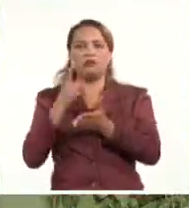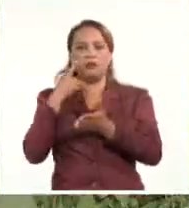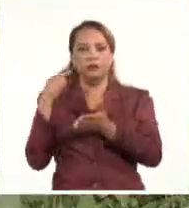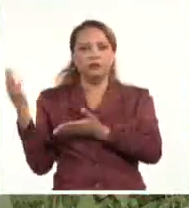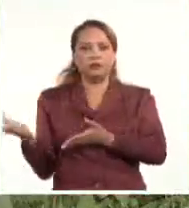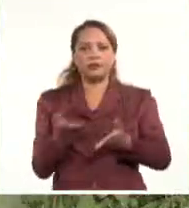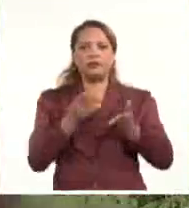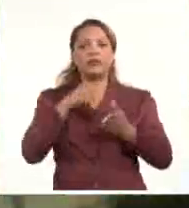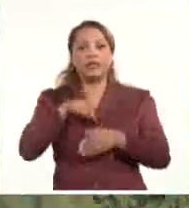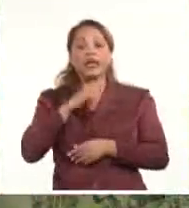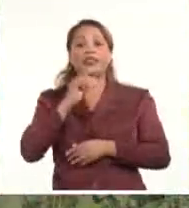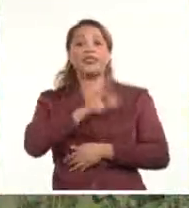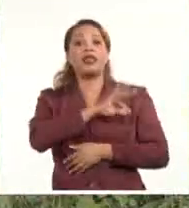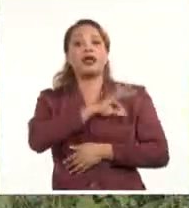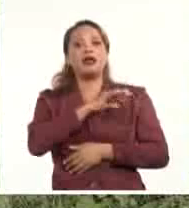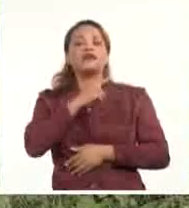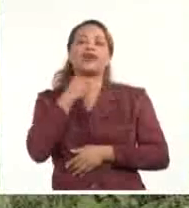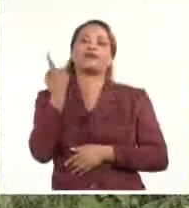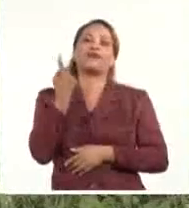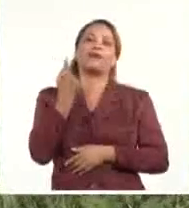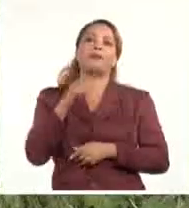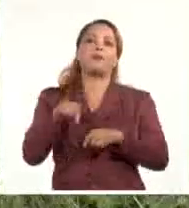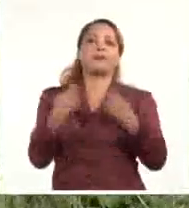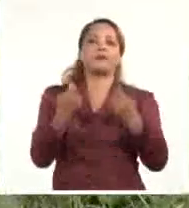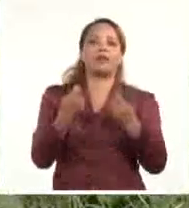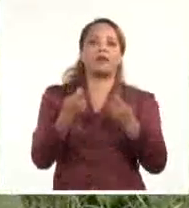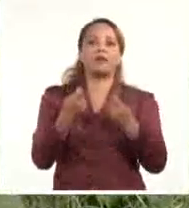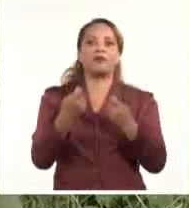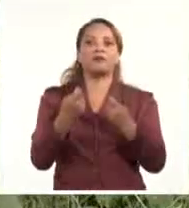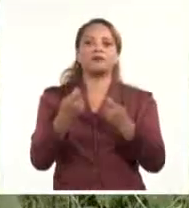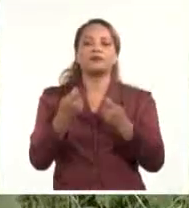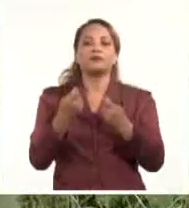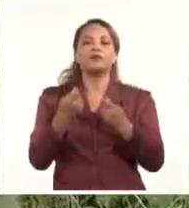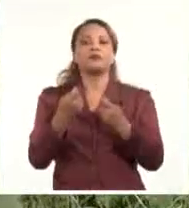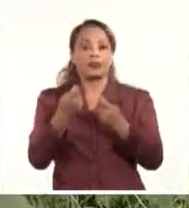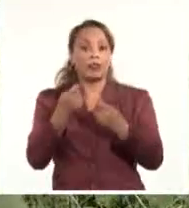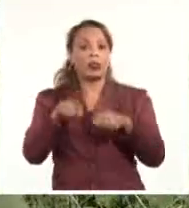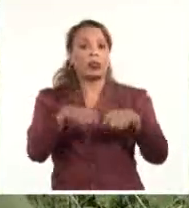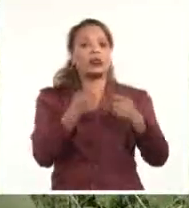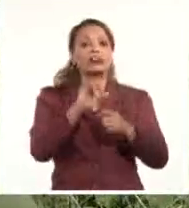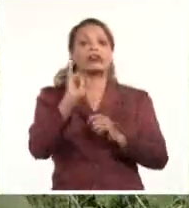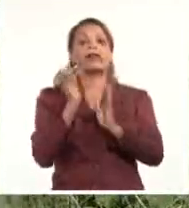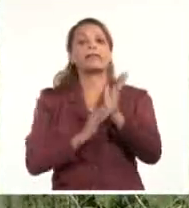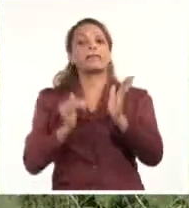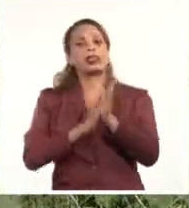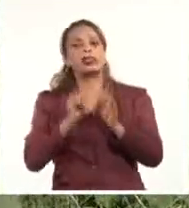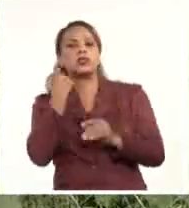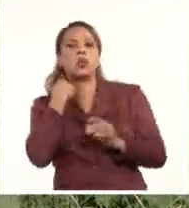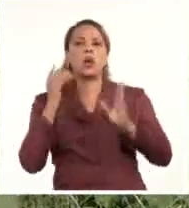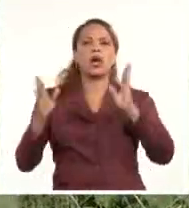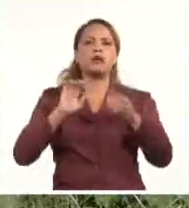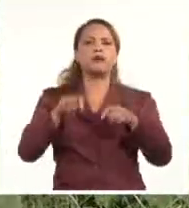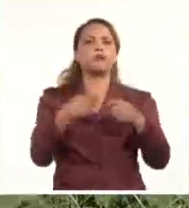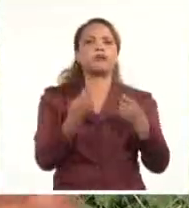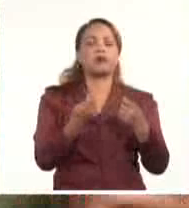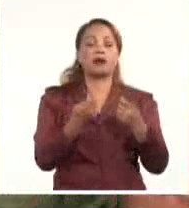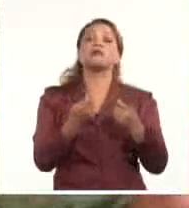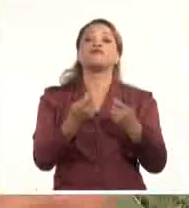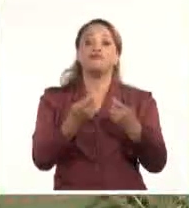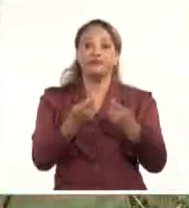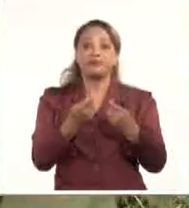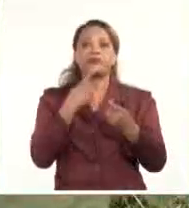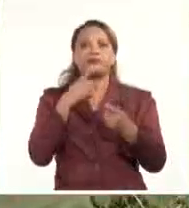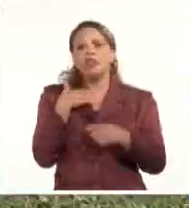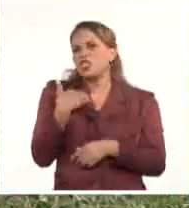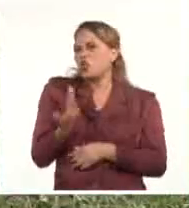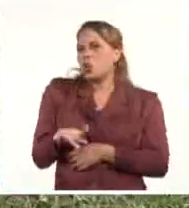a mandar el delegado, se rompió la burdosa. Pero la burdosa lleva rota 6 meses, o no sé, 1 año. Y entonces, ¿y cómo